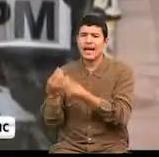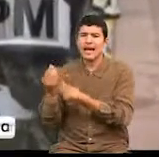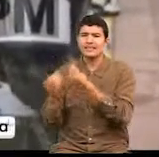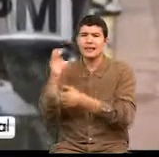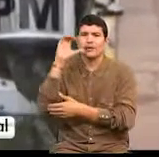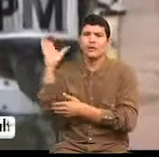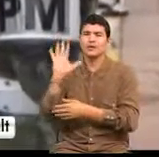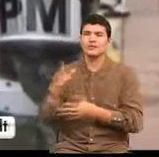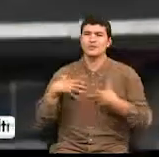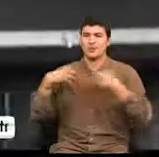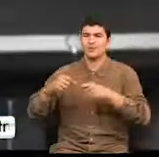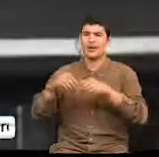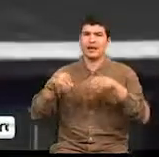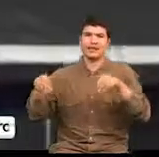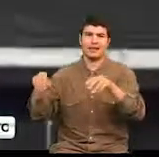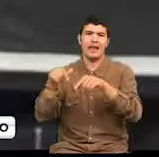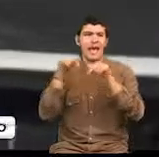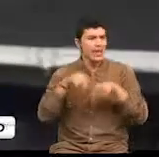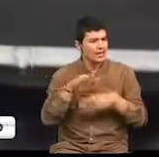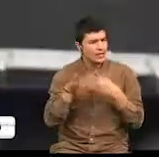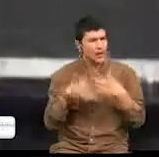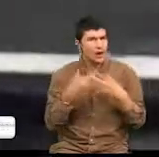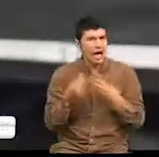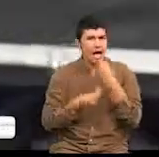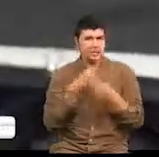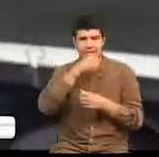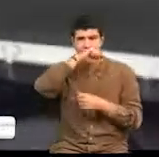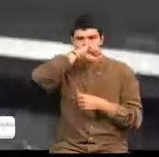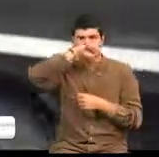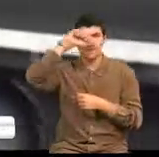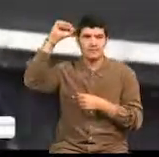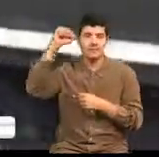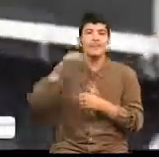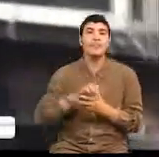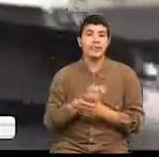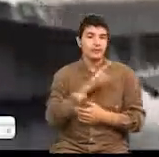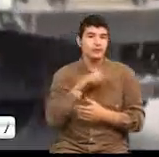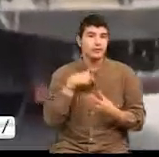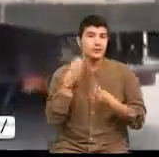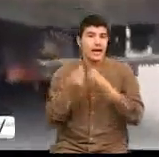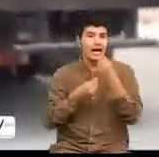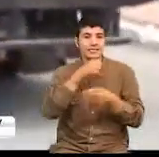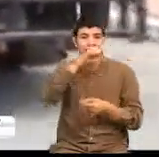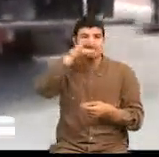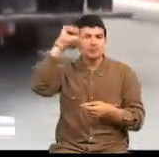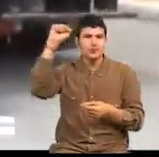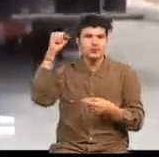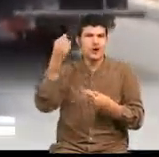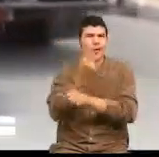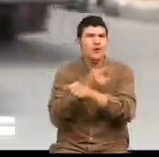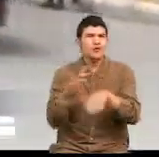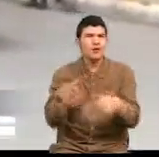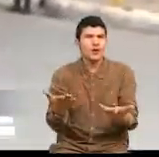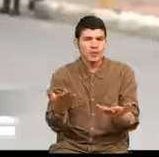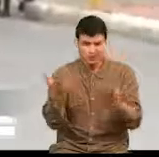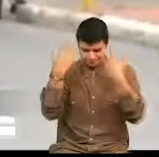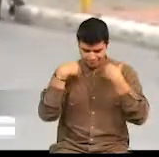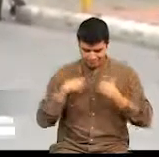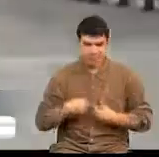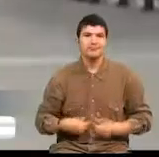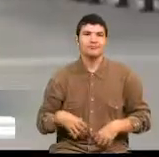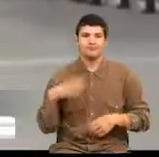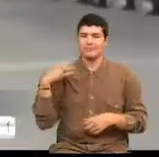tierra. Aquí todos estamos haciendo patria. Nosotros hacemos patria desde nuestro uniforme, desde nuestro ejército,